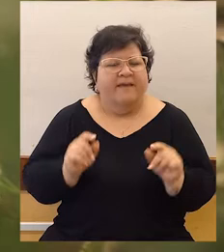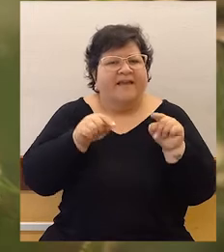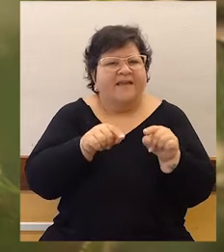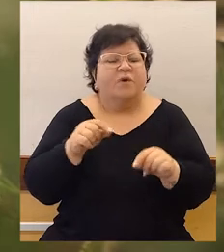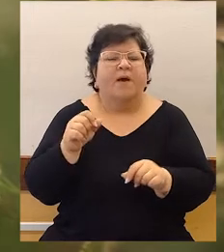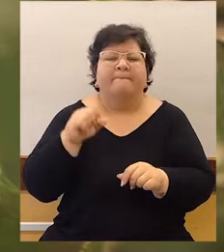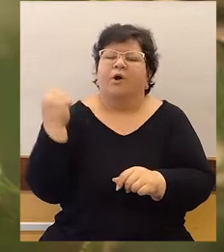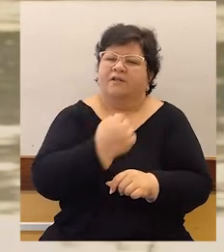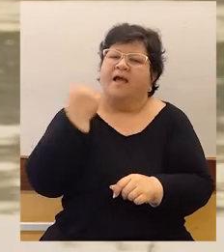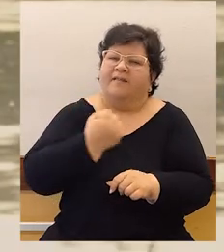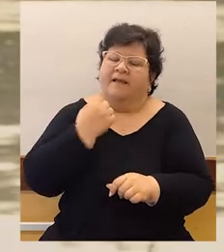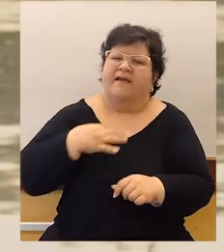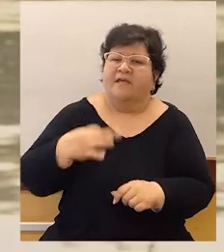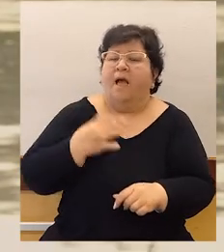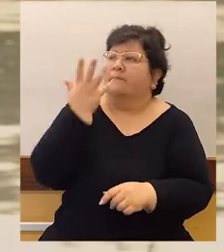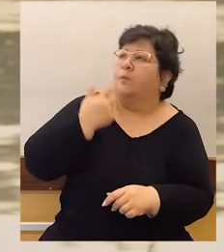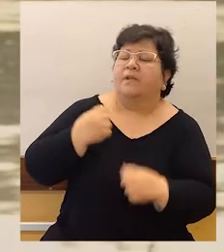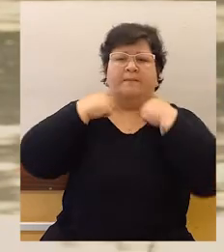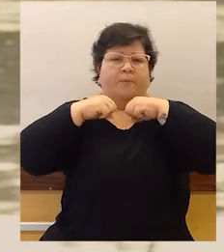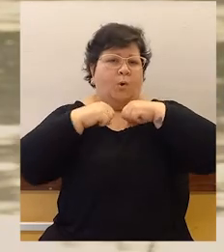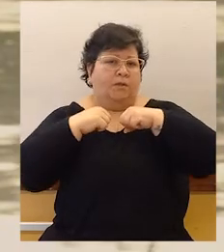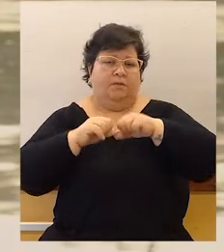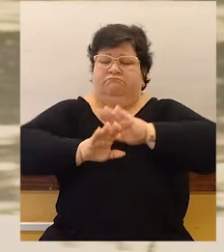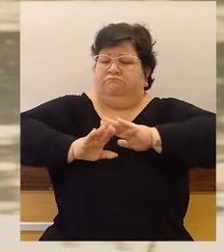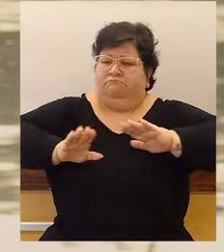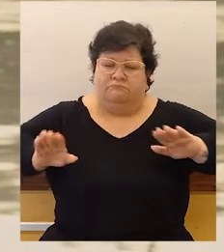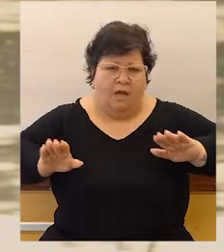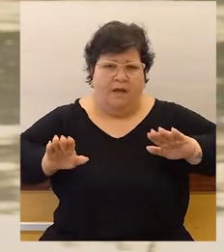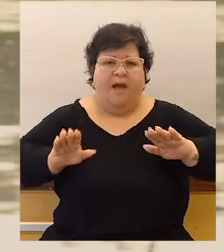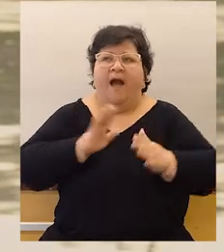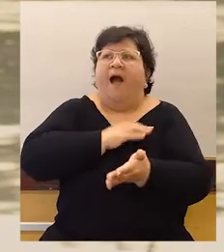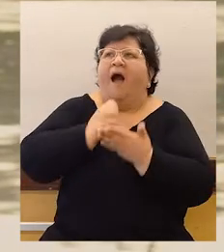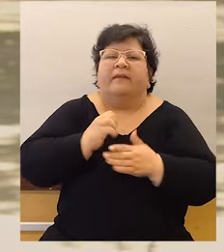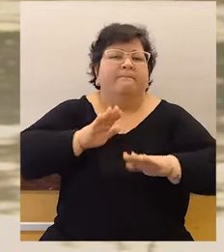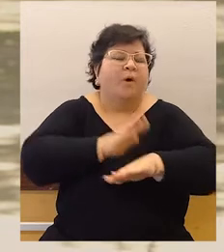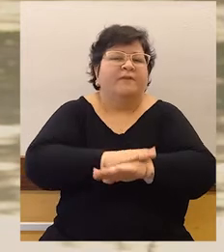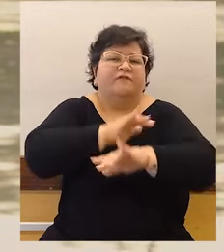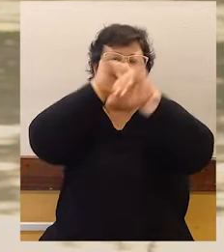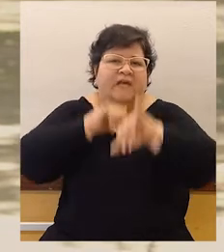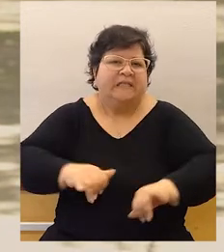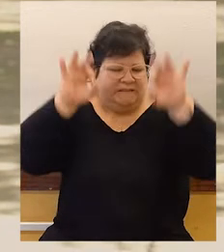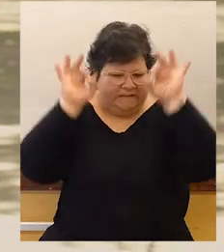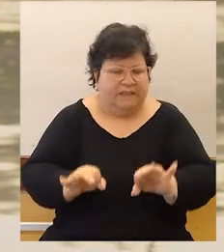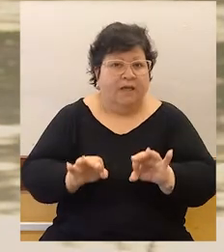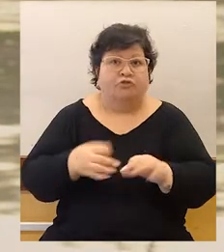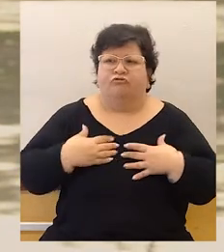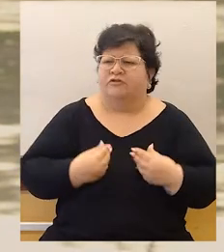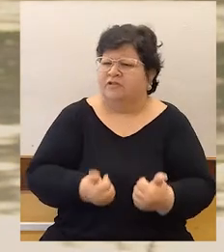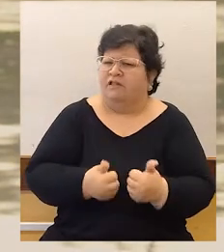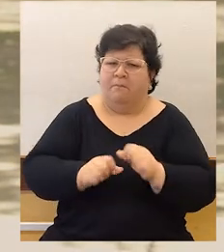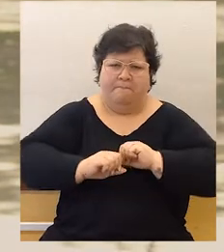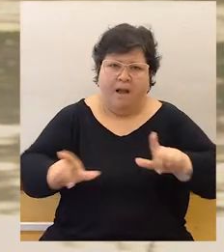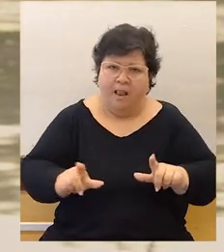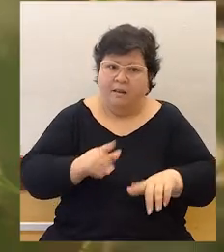que la clave de la vida. En mi caso, a mí me gusta hacer deporte y voy a hacerlo hasta que me haga feliz. En el momento que deje de sentirme realizado